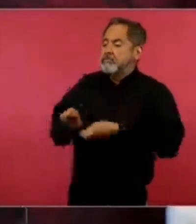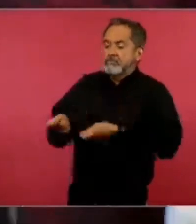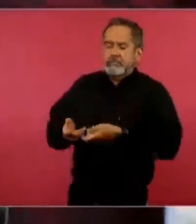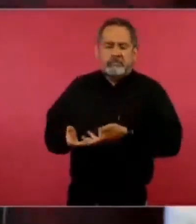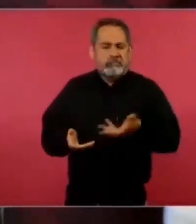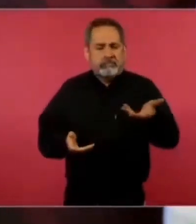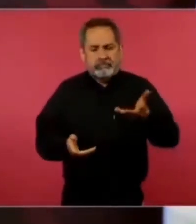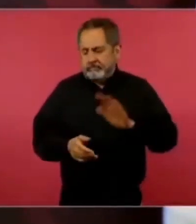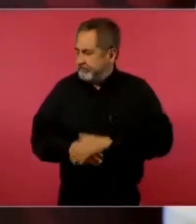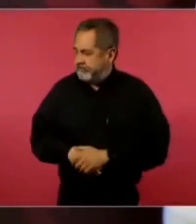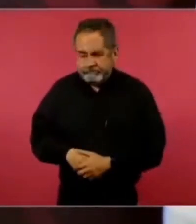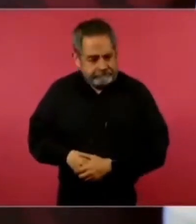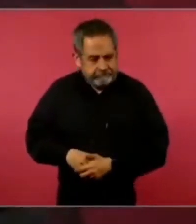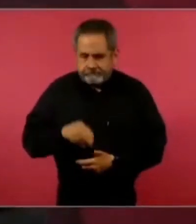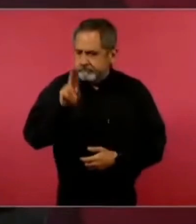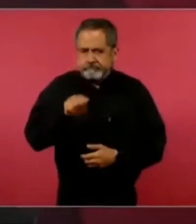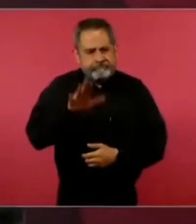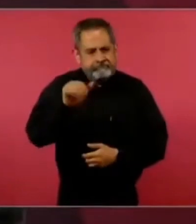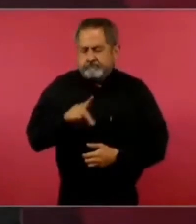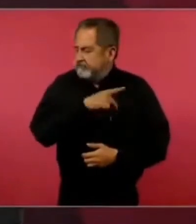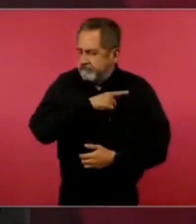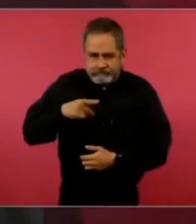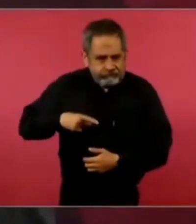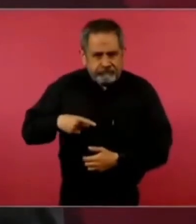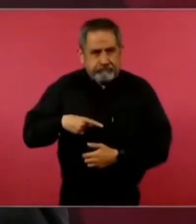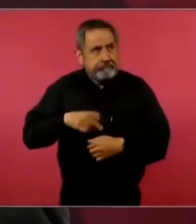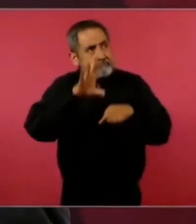Eso nunca se debió haber hecho.